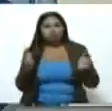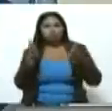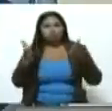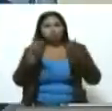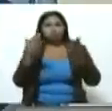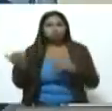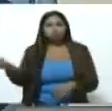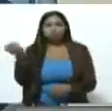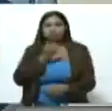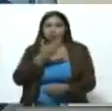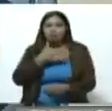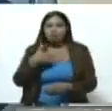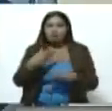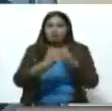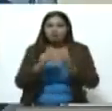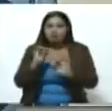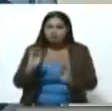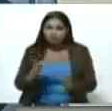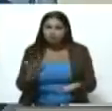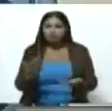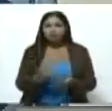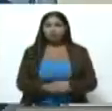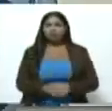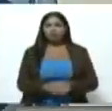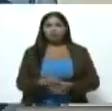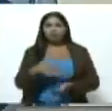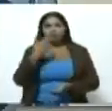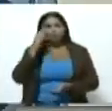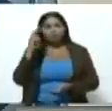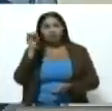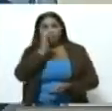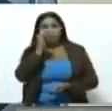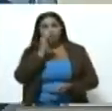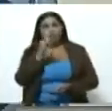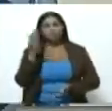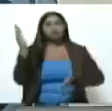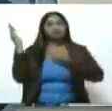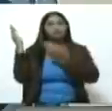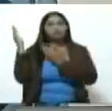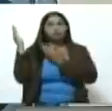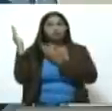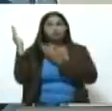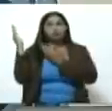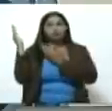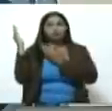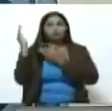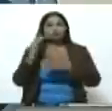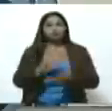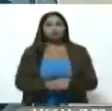del magnicidio. ¿Podemos ver, por favor, el video con